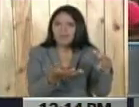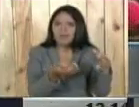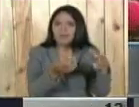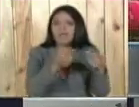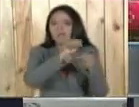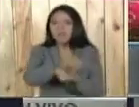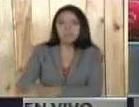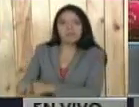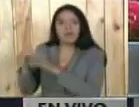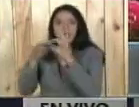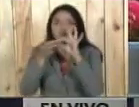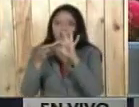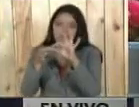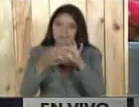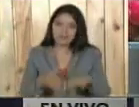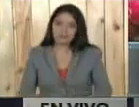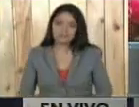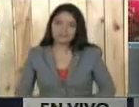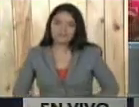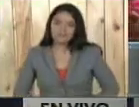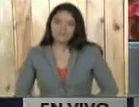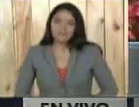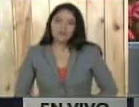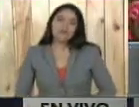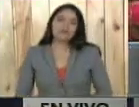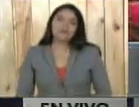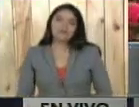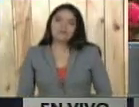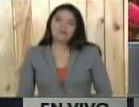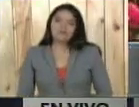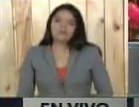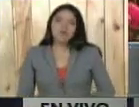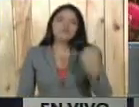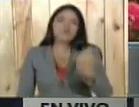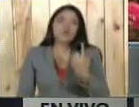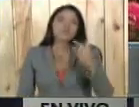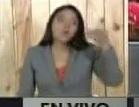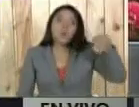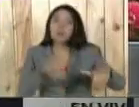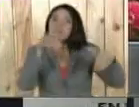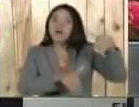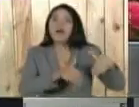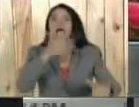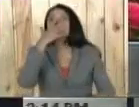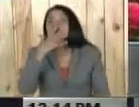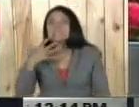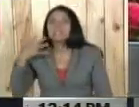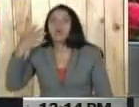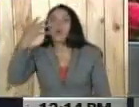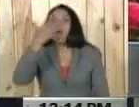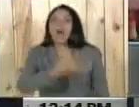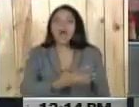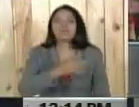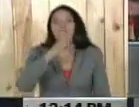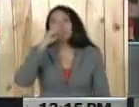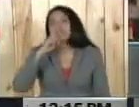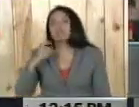soberanía. Las democracias donde solo se votaba cada 5 años y después,